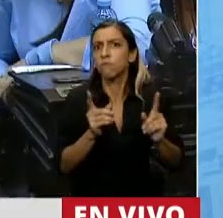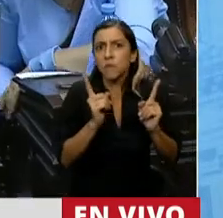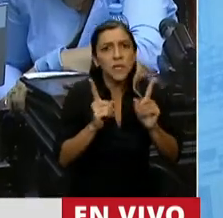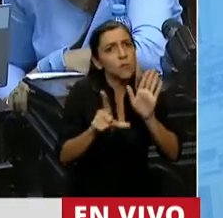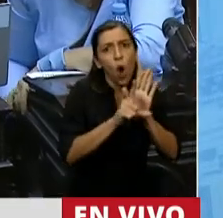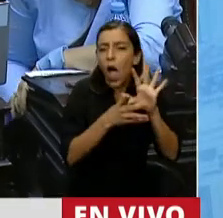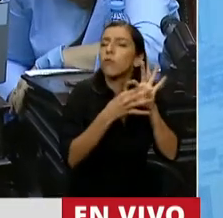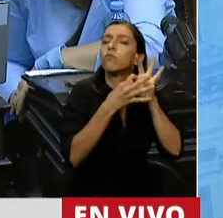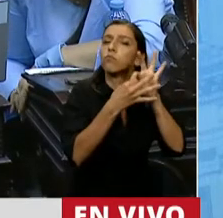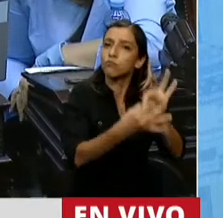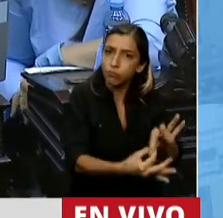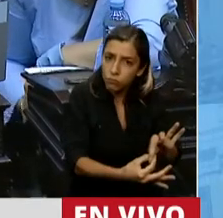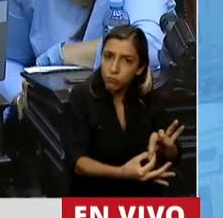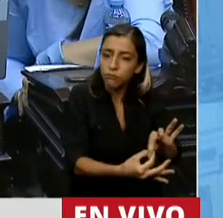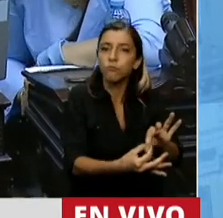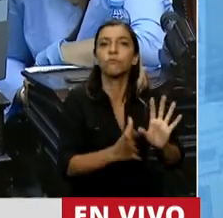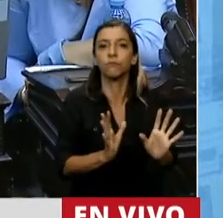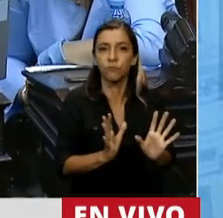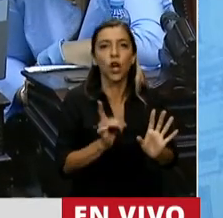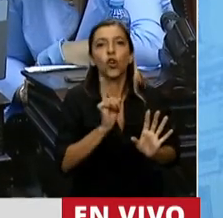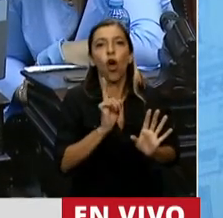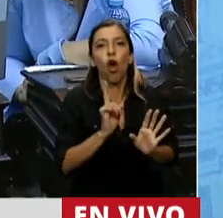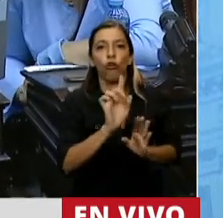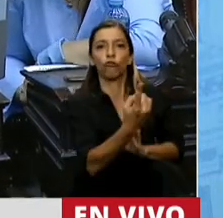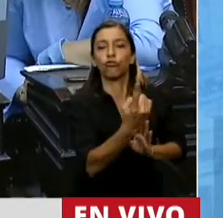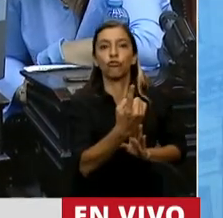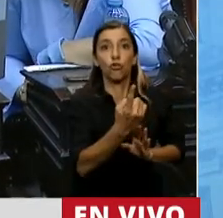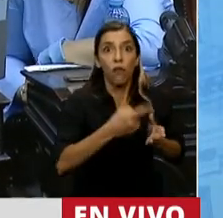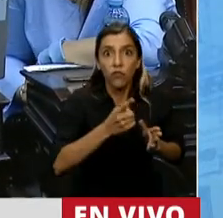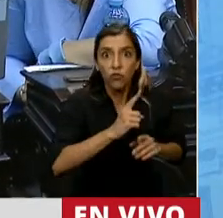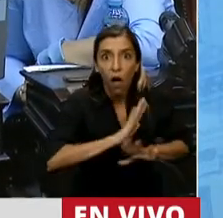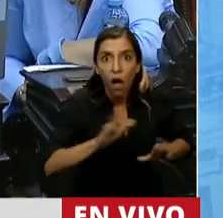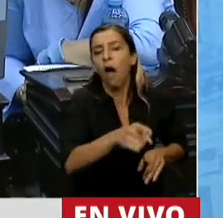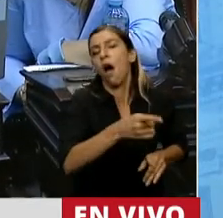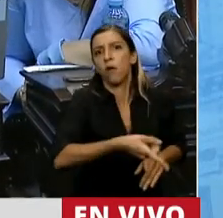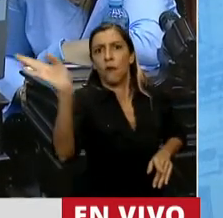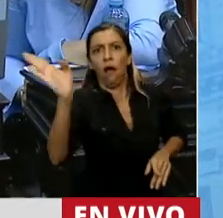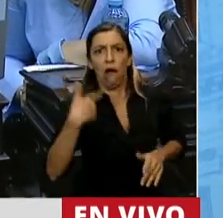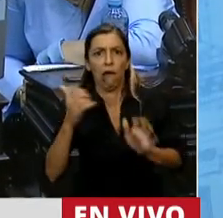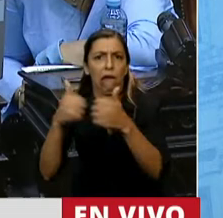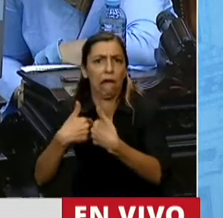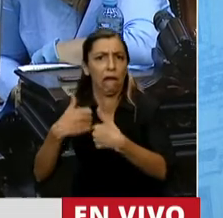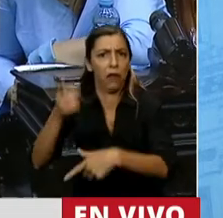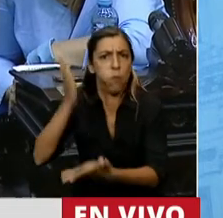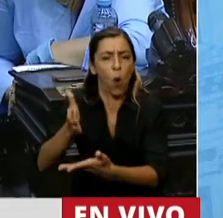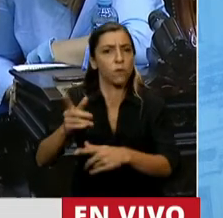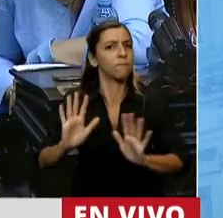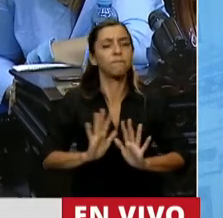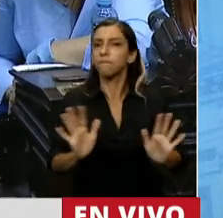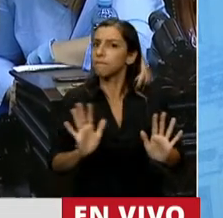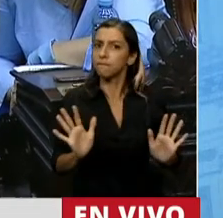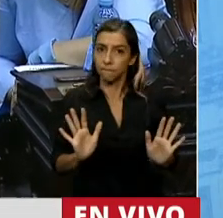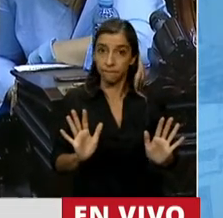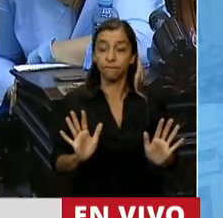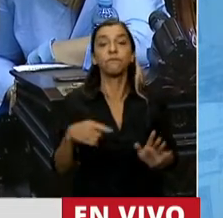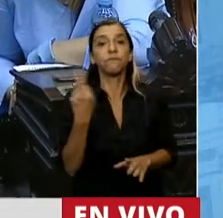legal correspondiente, no aislándola, no dejándola en la clandestinidad. Estamos hablando de que